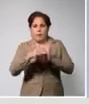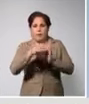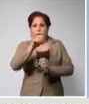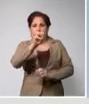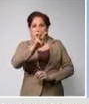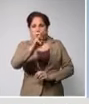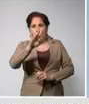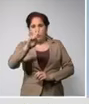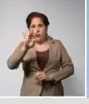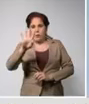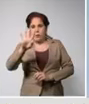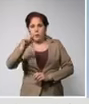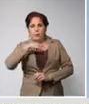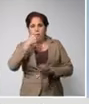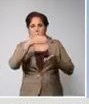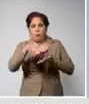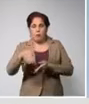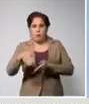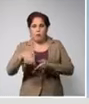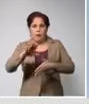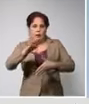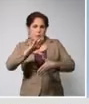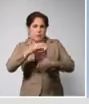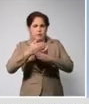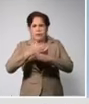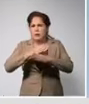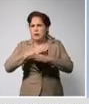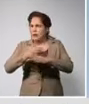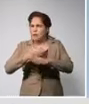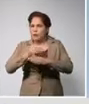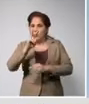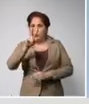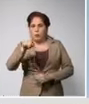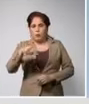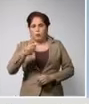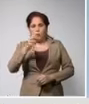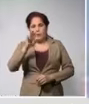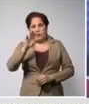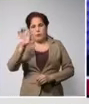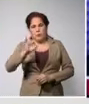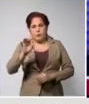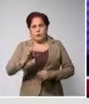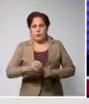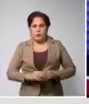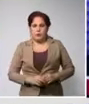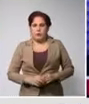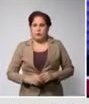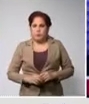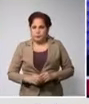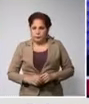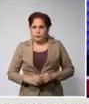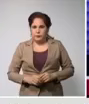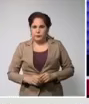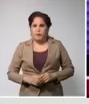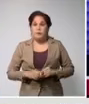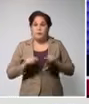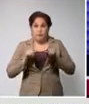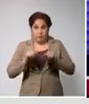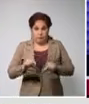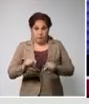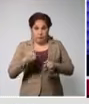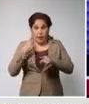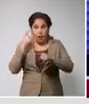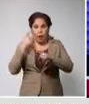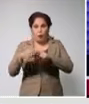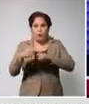1.309.494 fallecidos y una letalidad del 2,4%. Vamos directamente a los